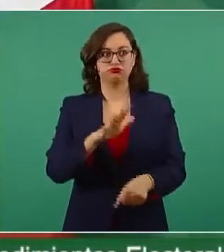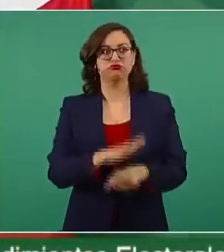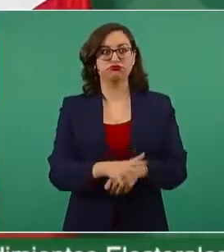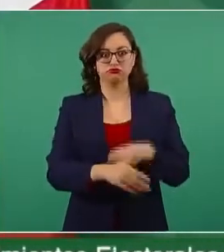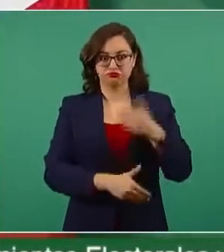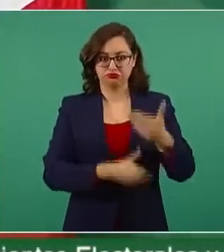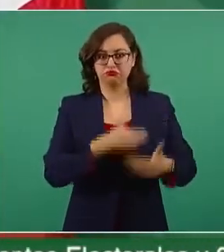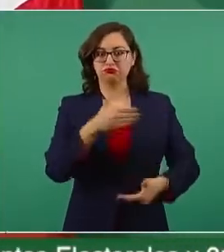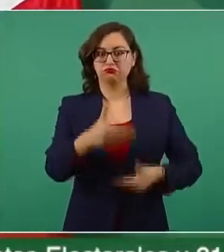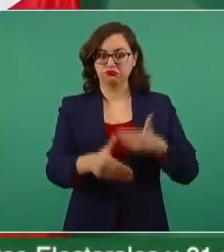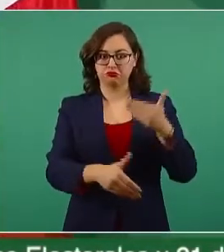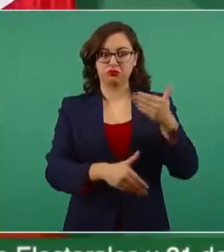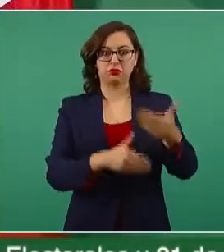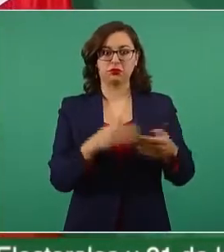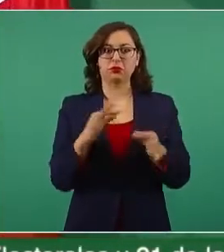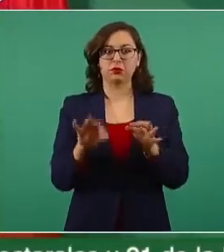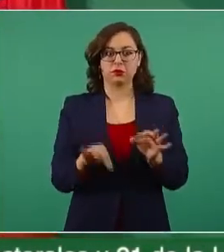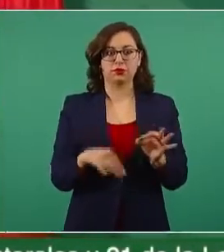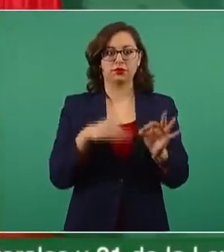vamos a cumplir